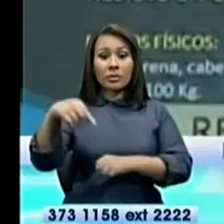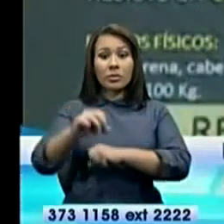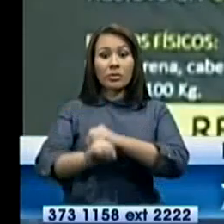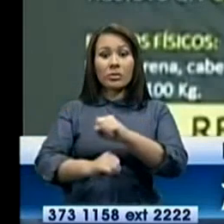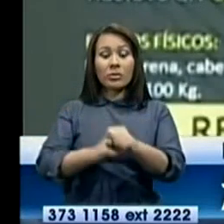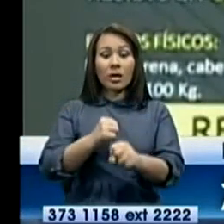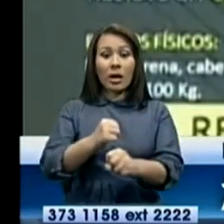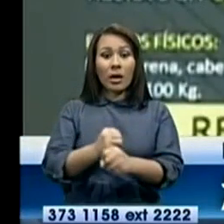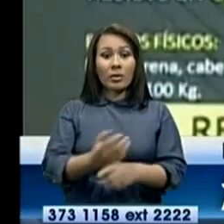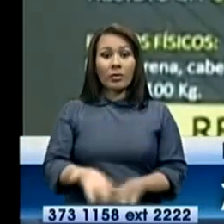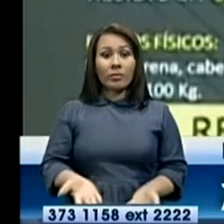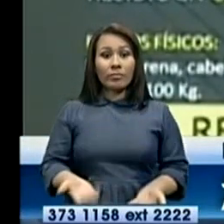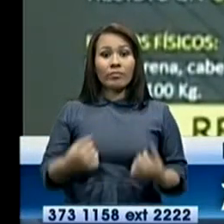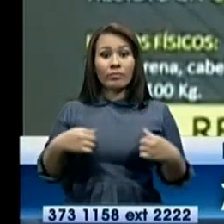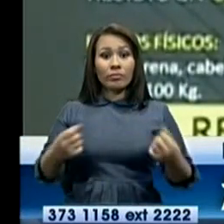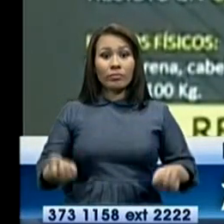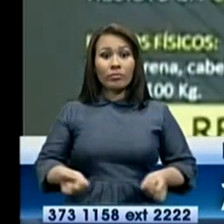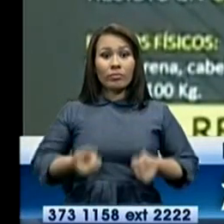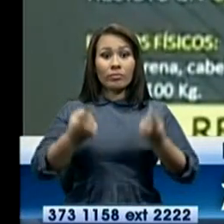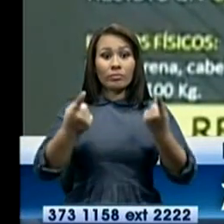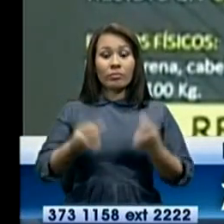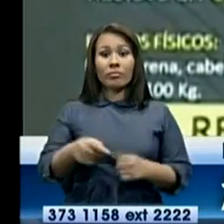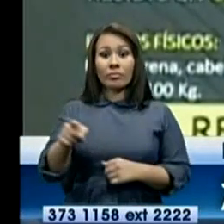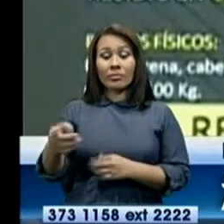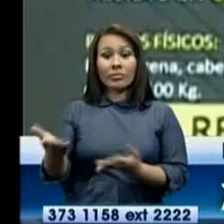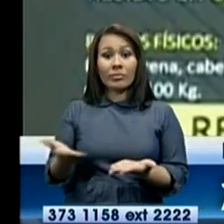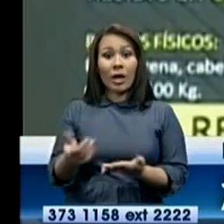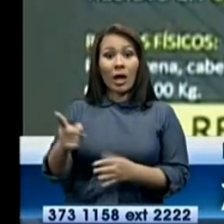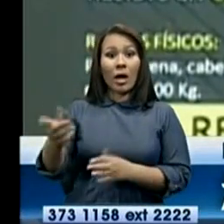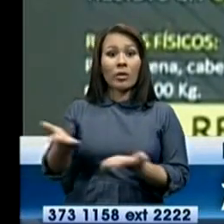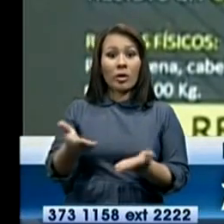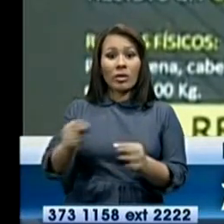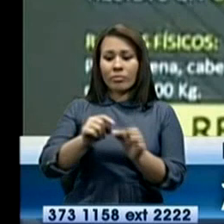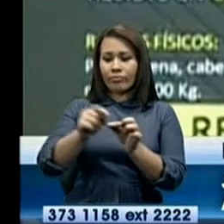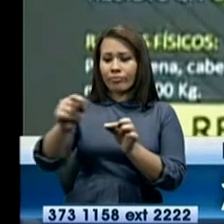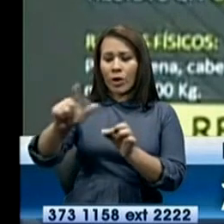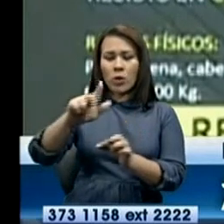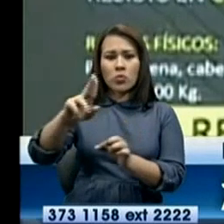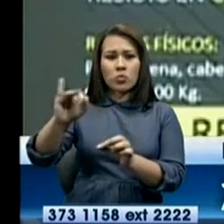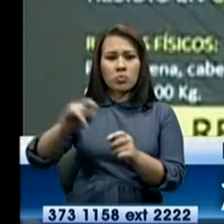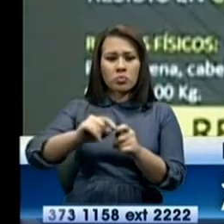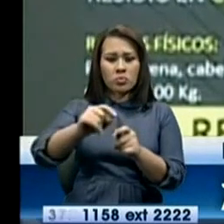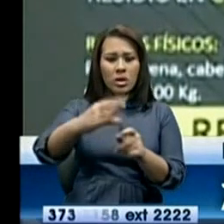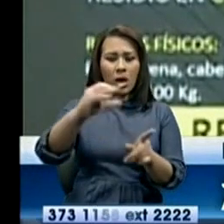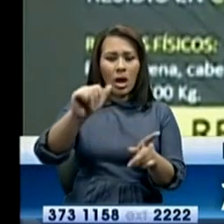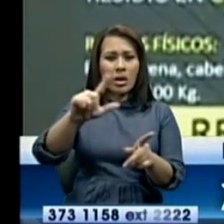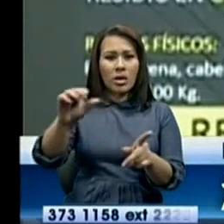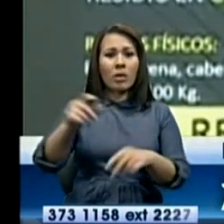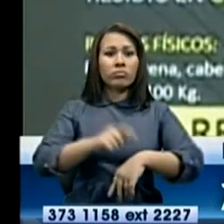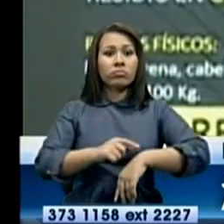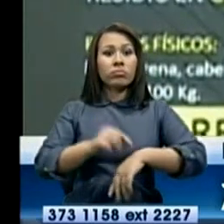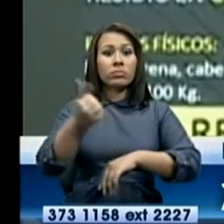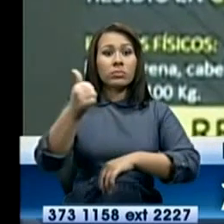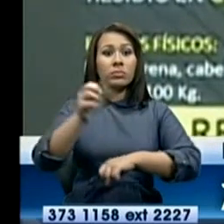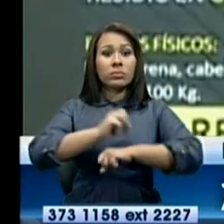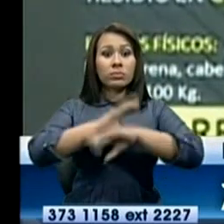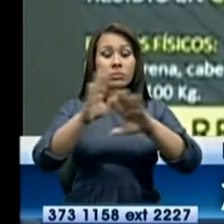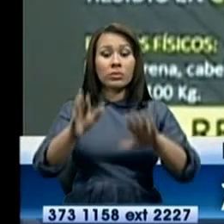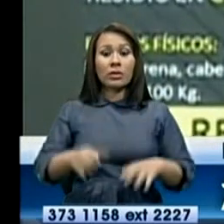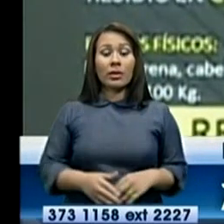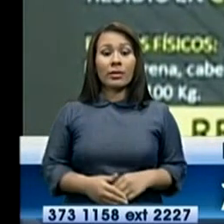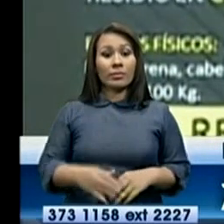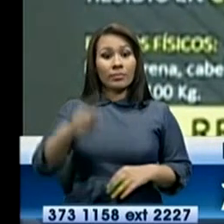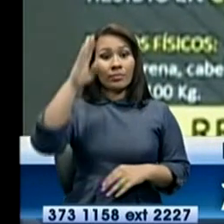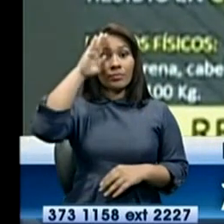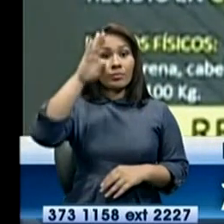tecnológica que se desplegó entre las minas de Nuevo Callao y Las Luisas, en esa entidad, cerca de las 10 de la mañana, las Fuerzas de